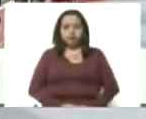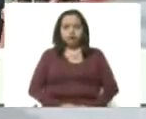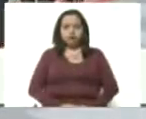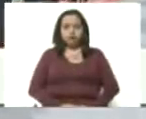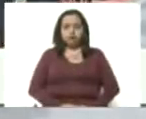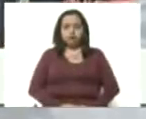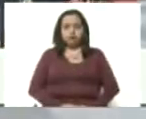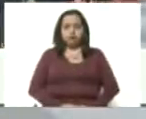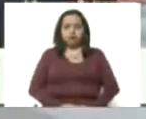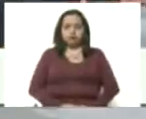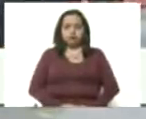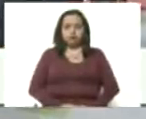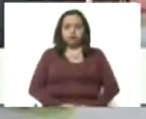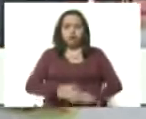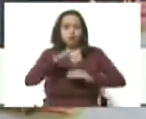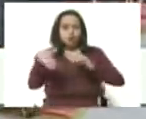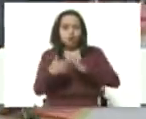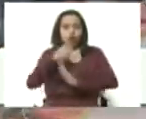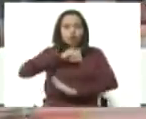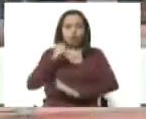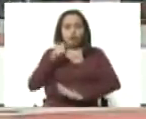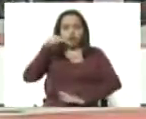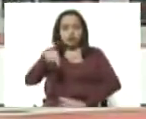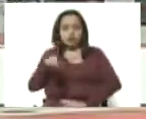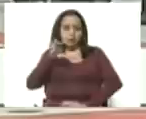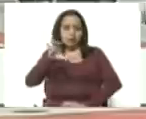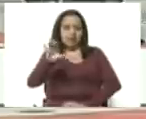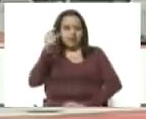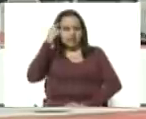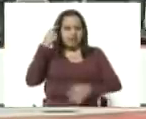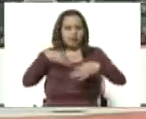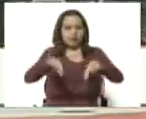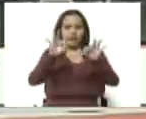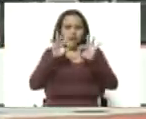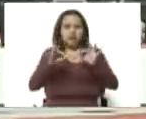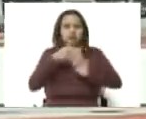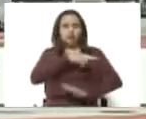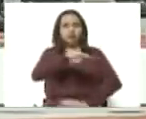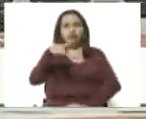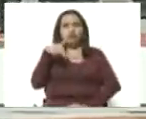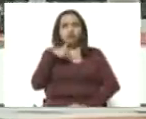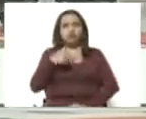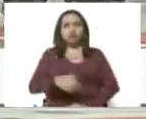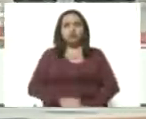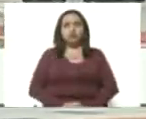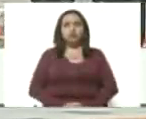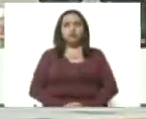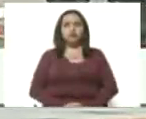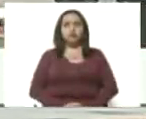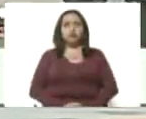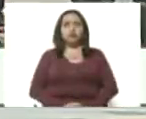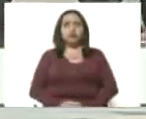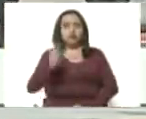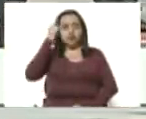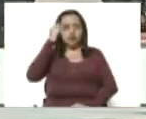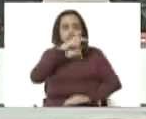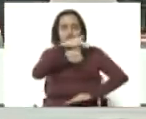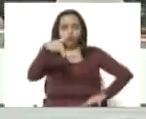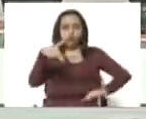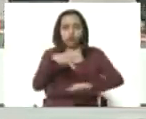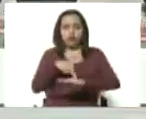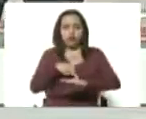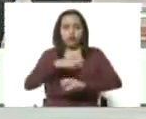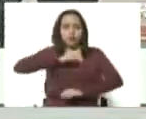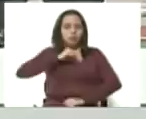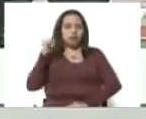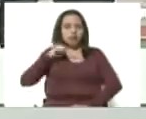de todos los policías del país en este día especial para nosotros, como es el Día Nacional del